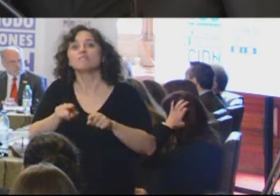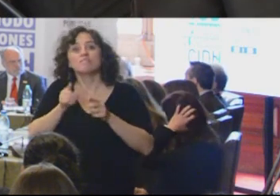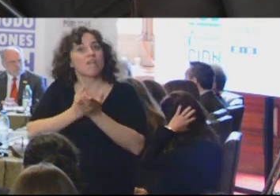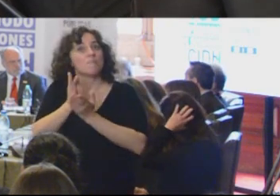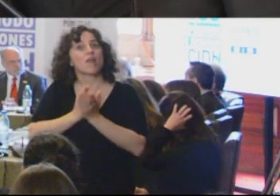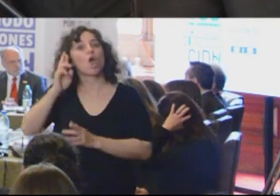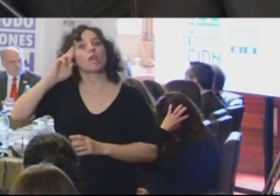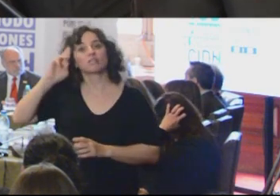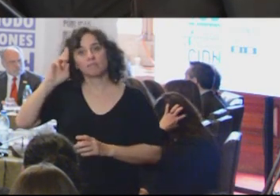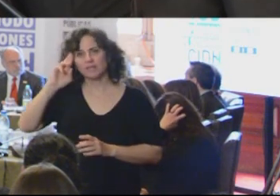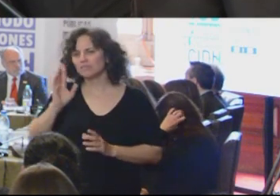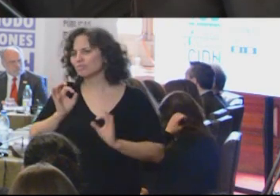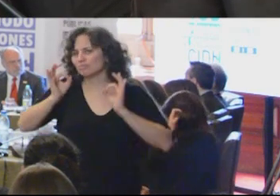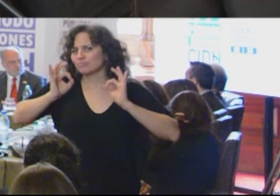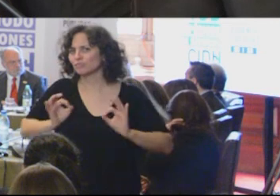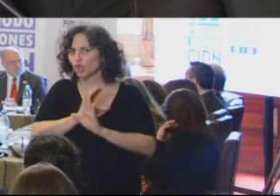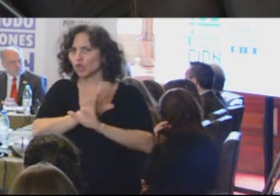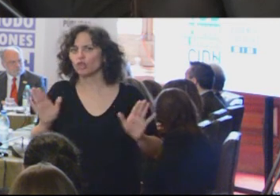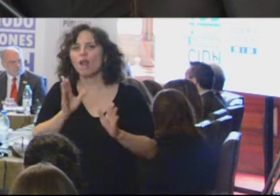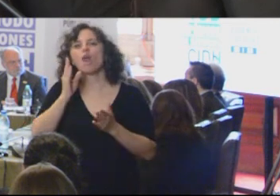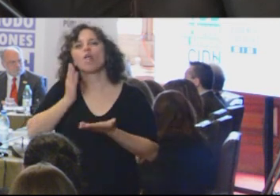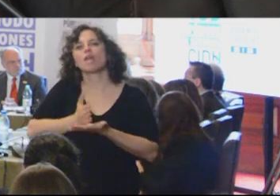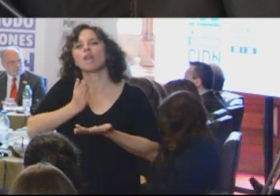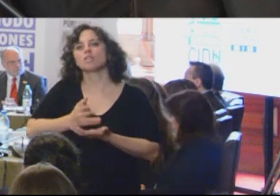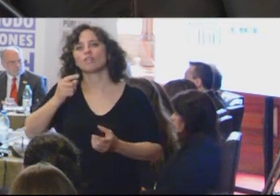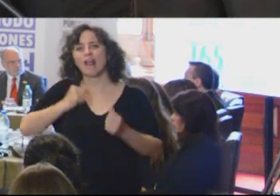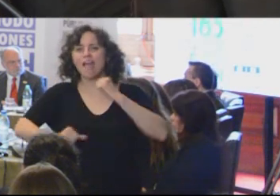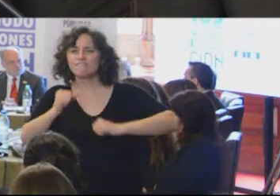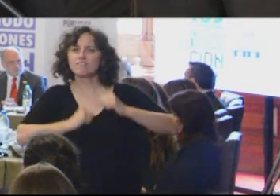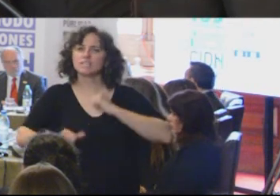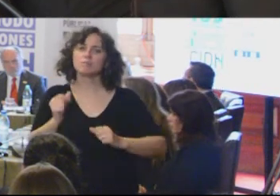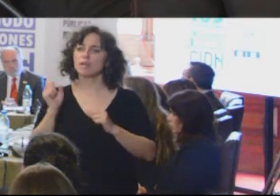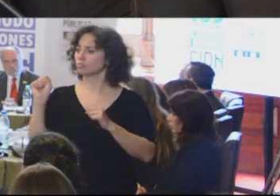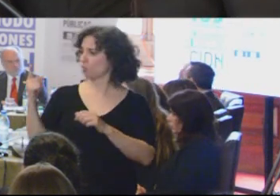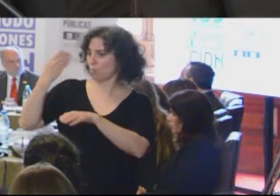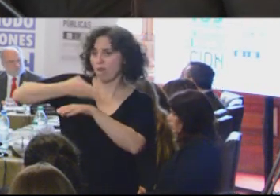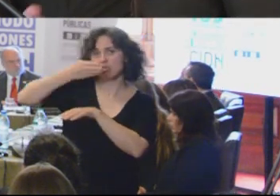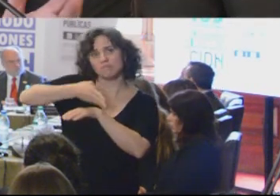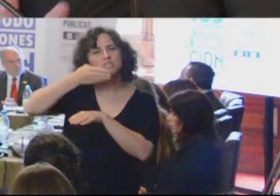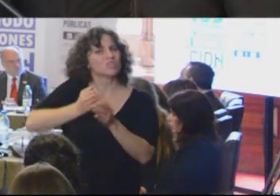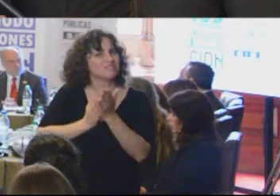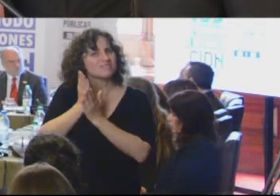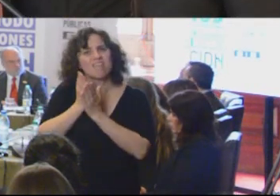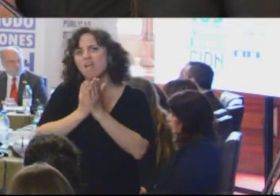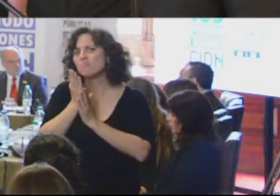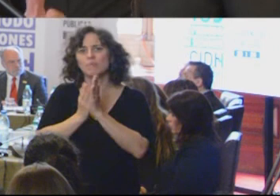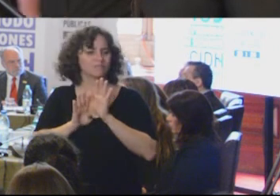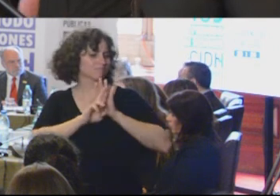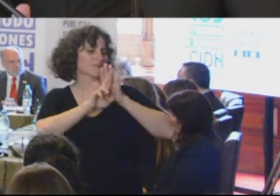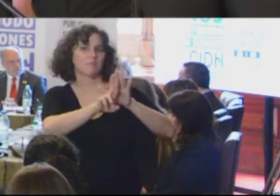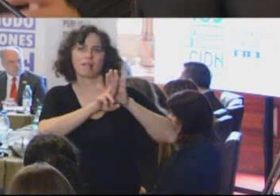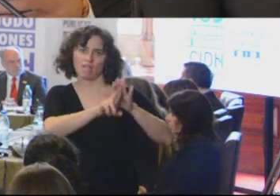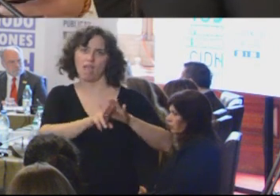respeto absoluto por los derechos de las víctimas cuya participación siempre será avalada y si hay que